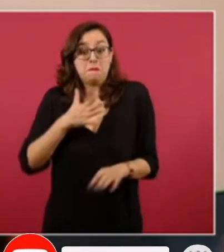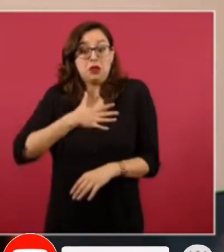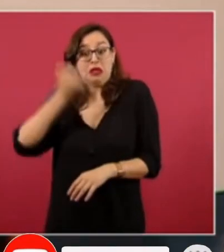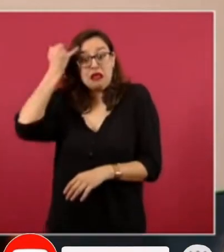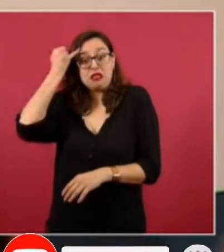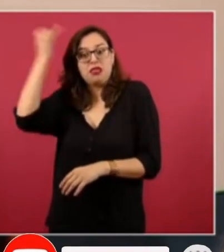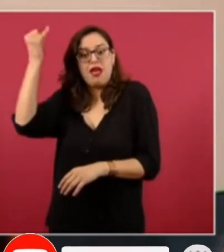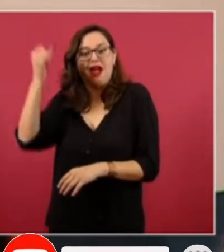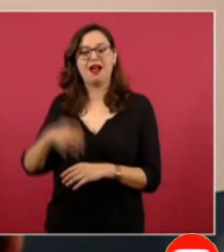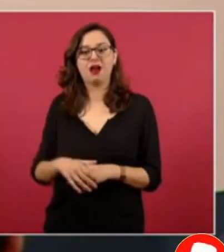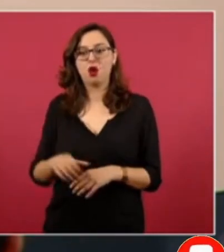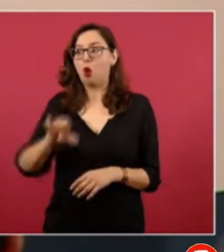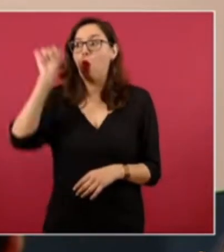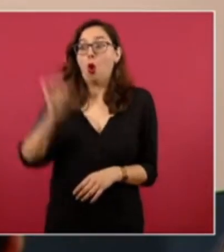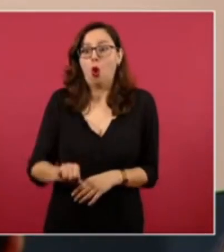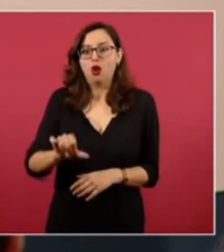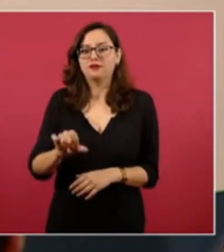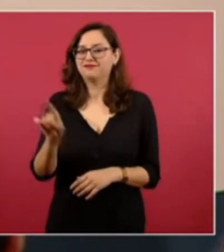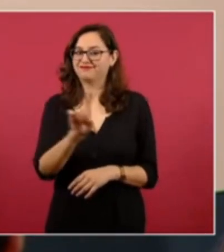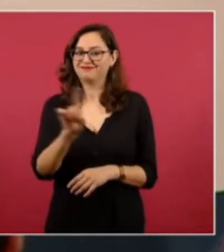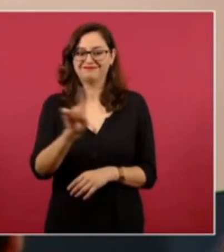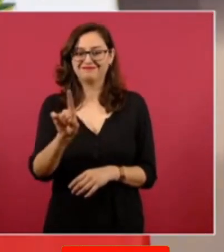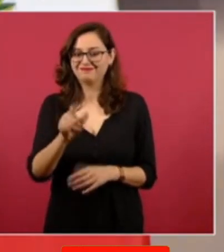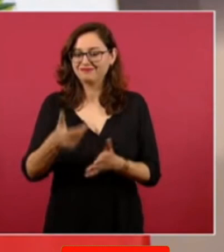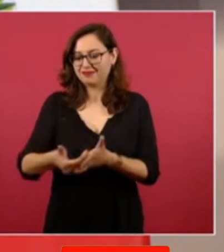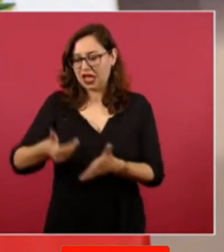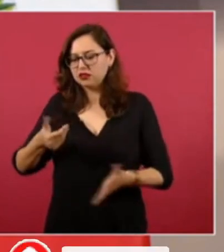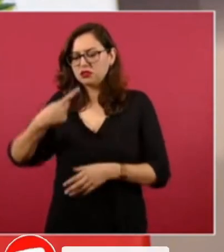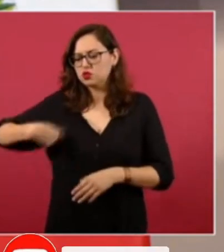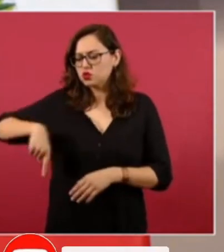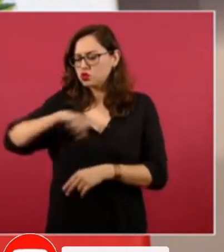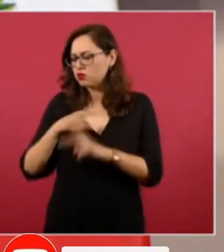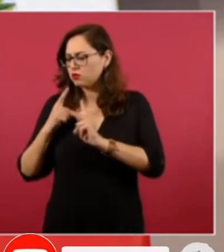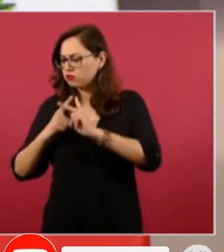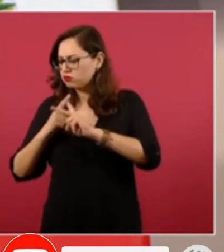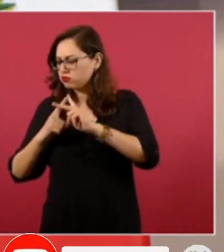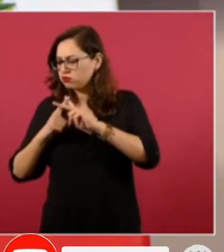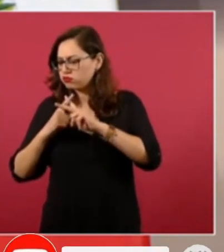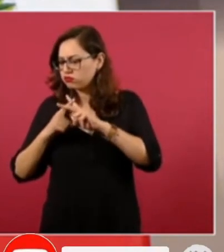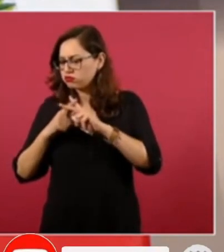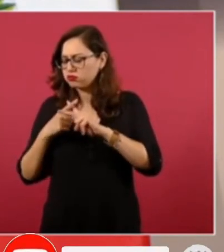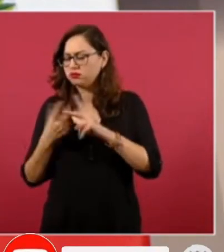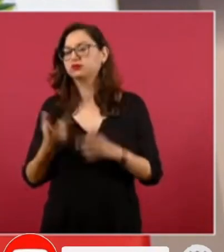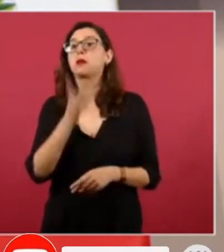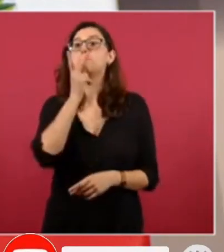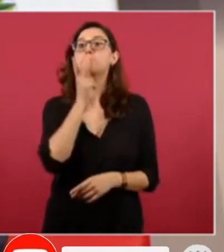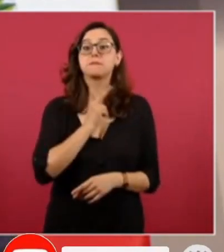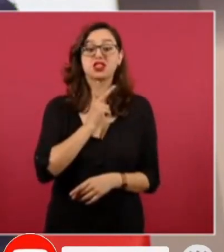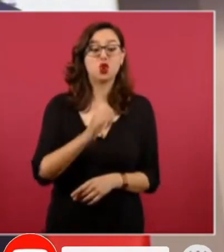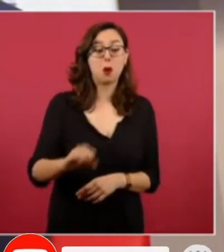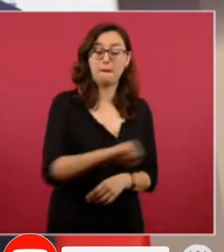es que hicimos las cuentas de cuánto íbamos a obtener